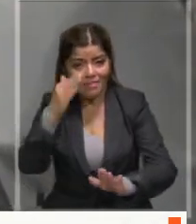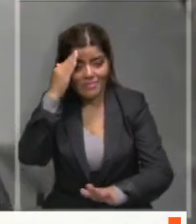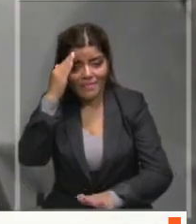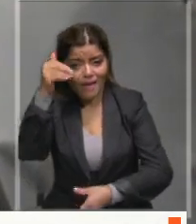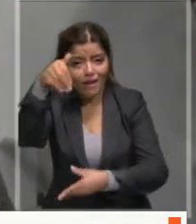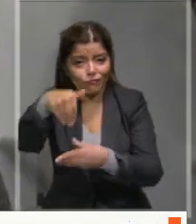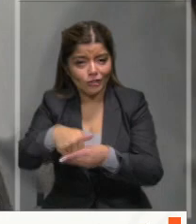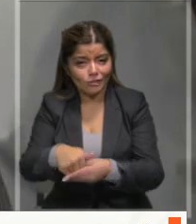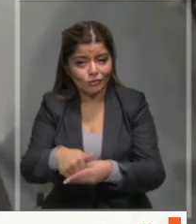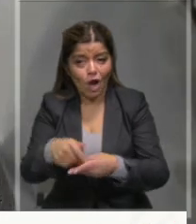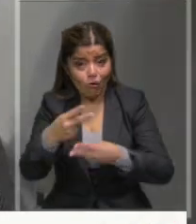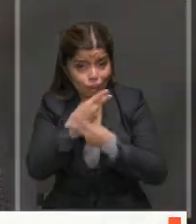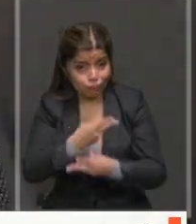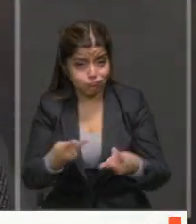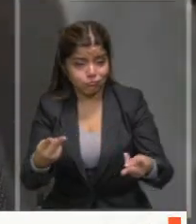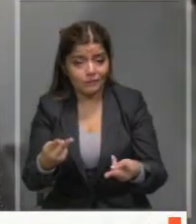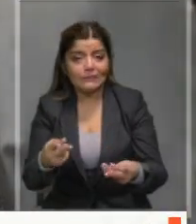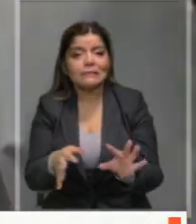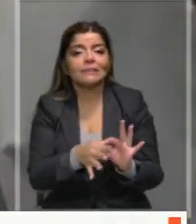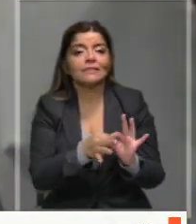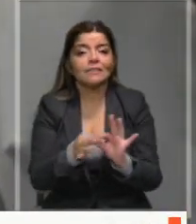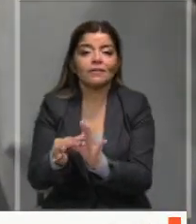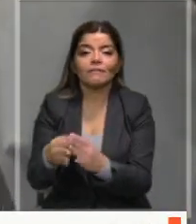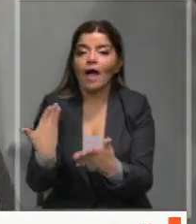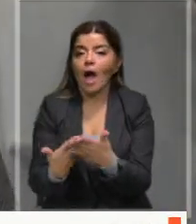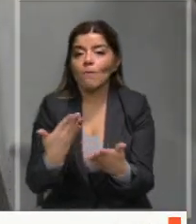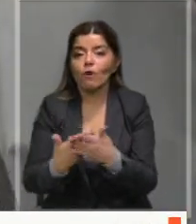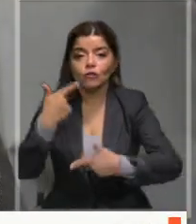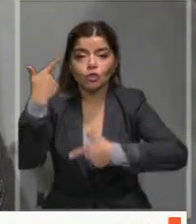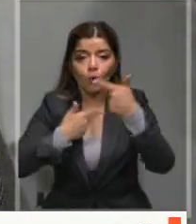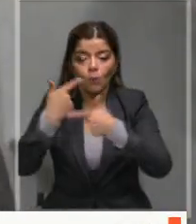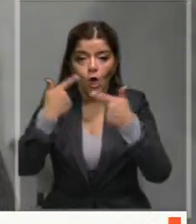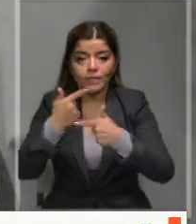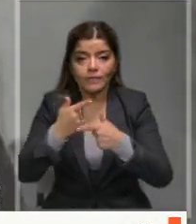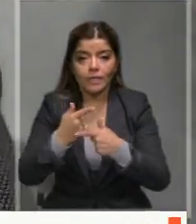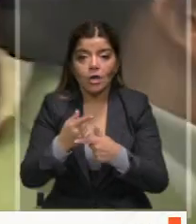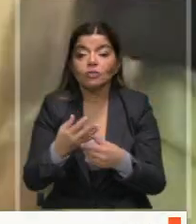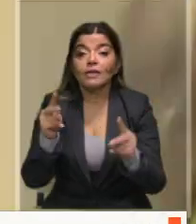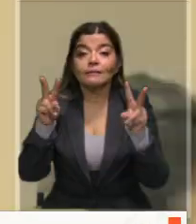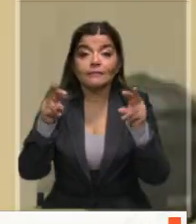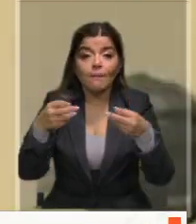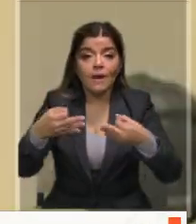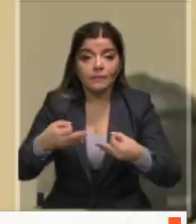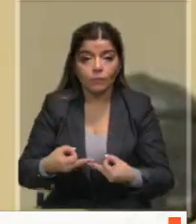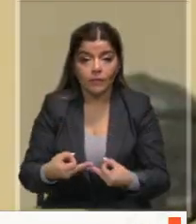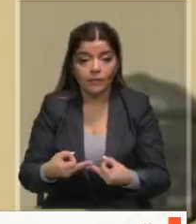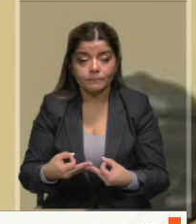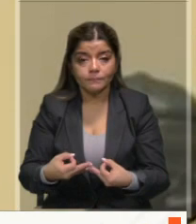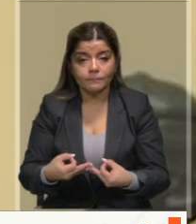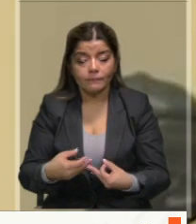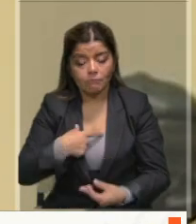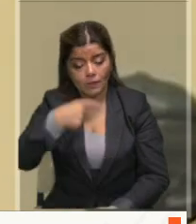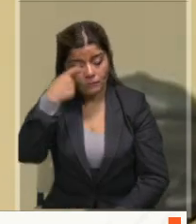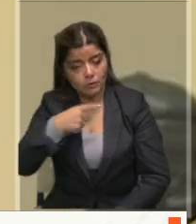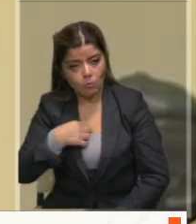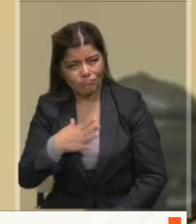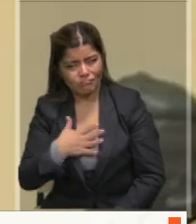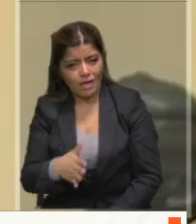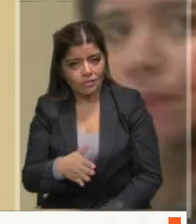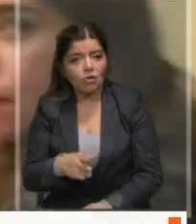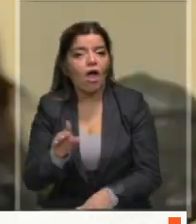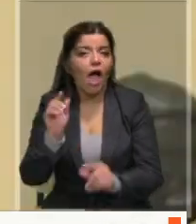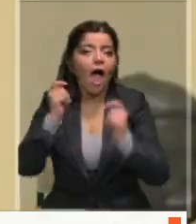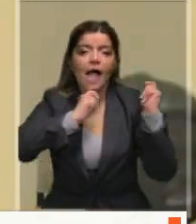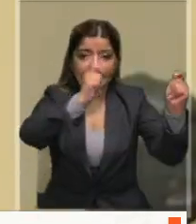y lo que único que busca es sacar provecho político del drama de la seguridad y me parece que es una acción de campaña